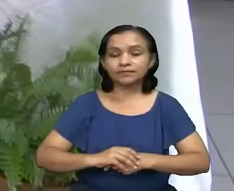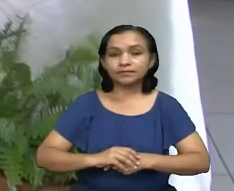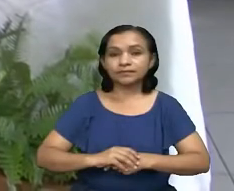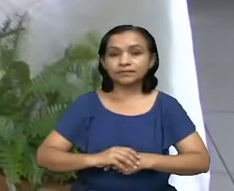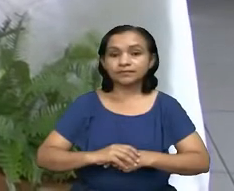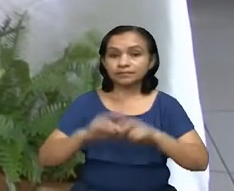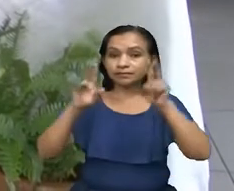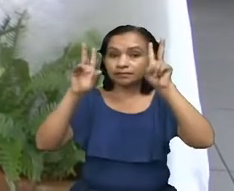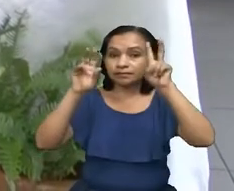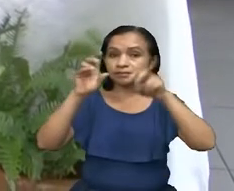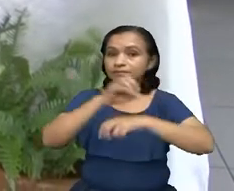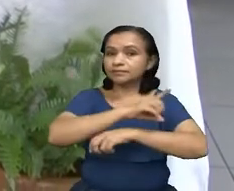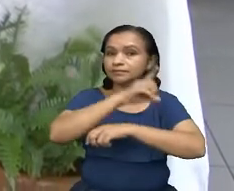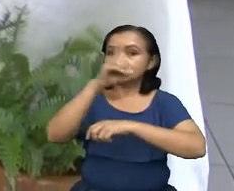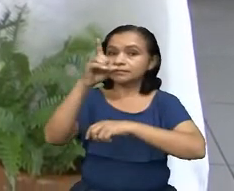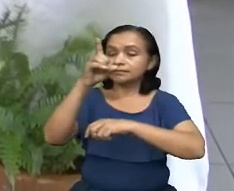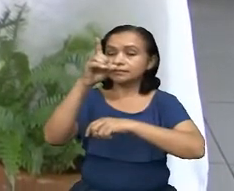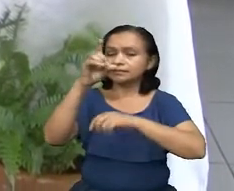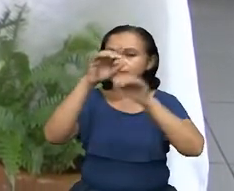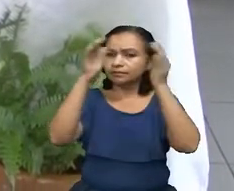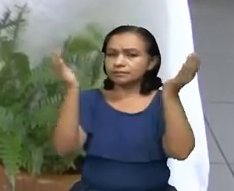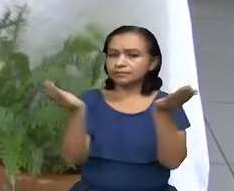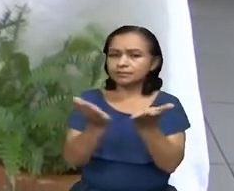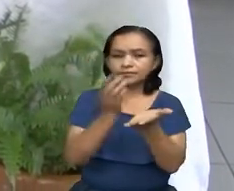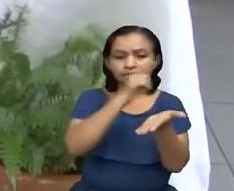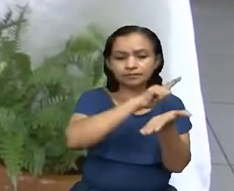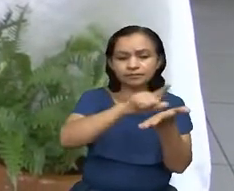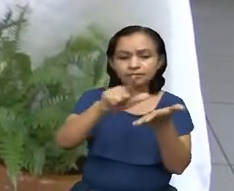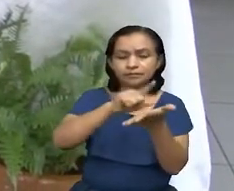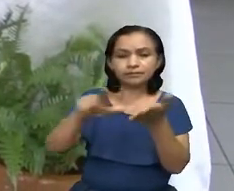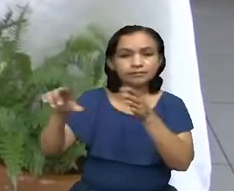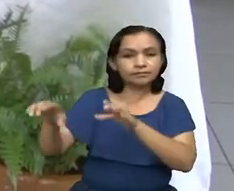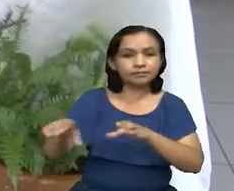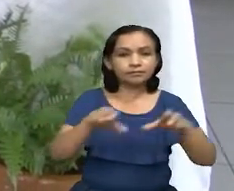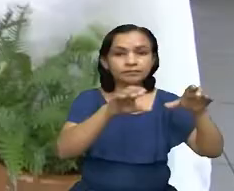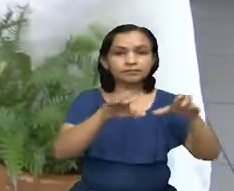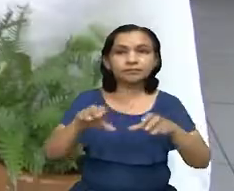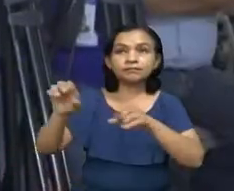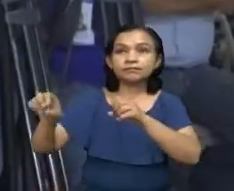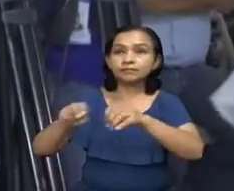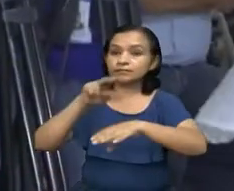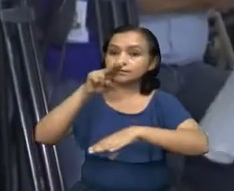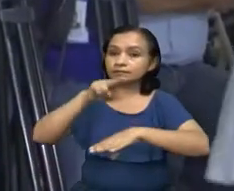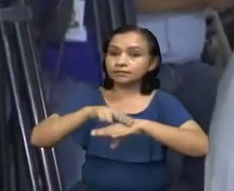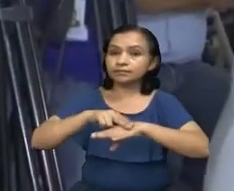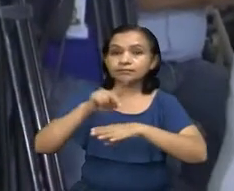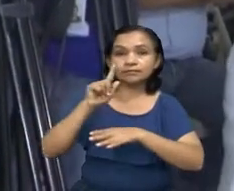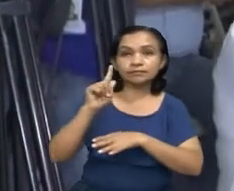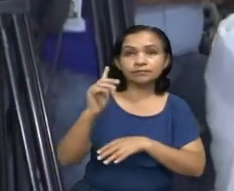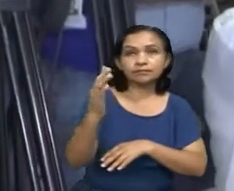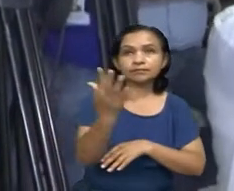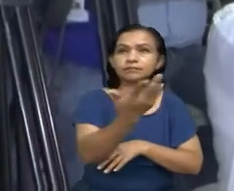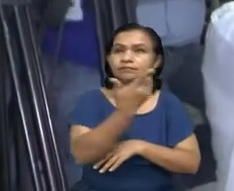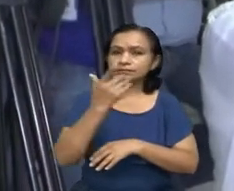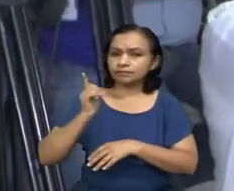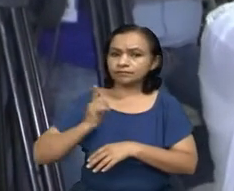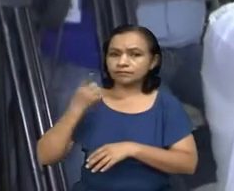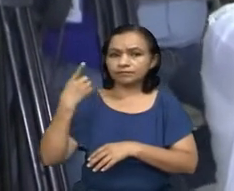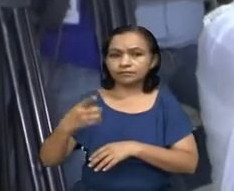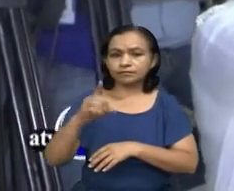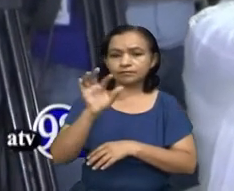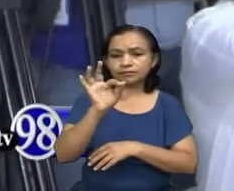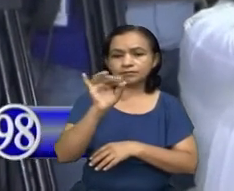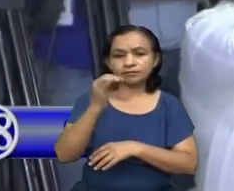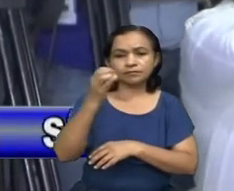En el marco del Día Mundial del Saneamiento y como parte de las actividades de la campaña nacional Todos Tenemos Derechos, el FICE,